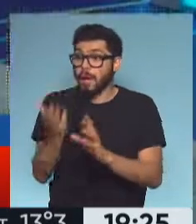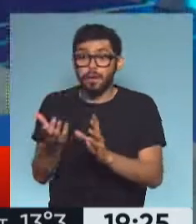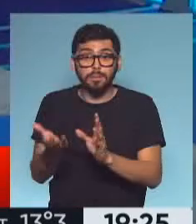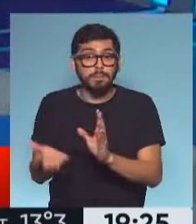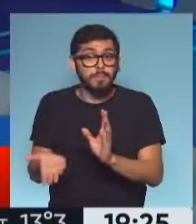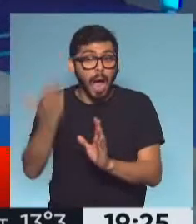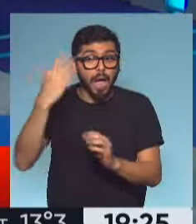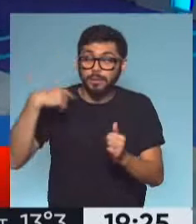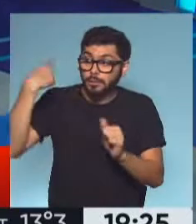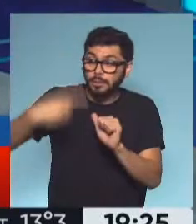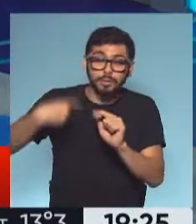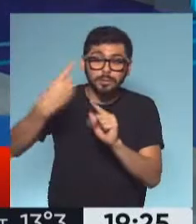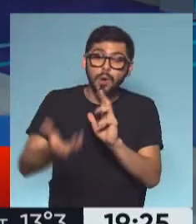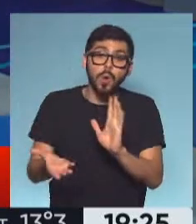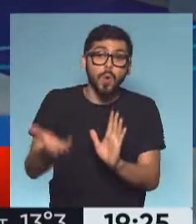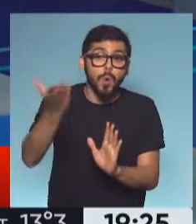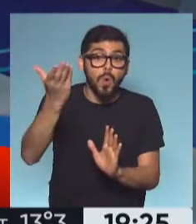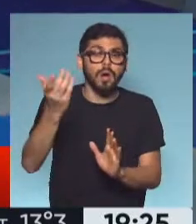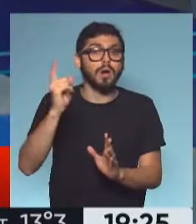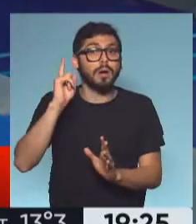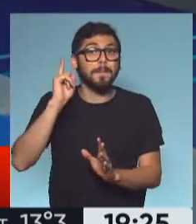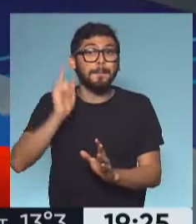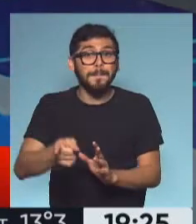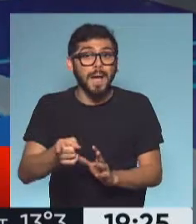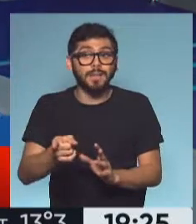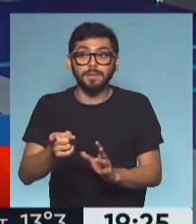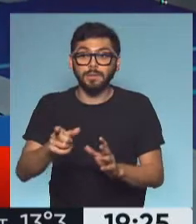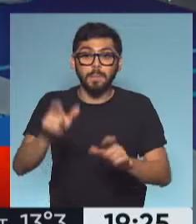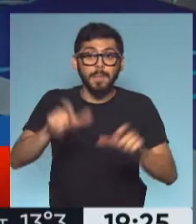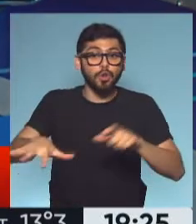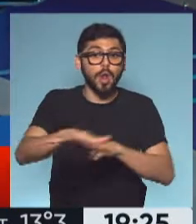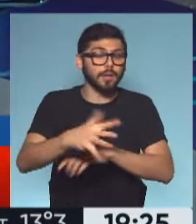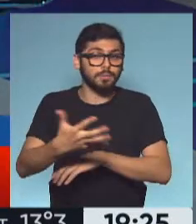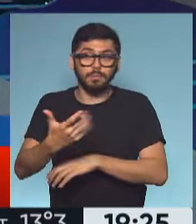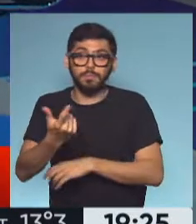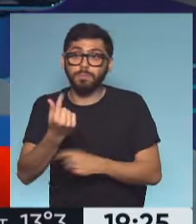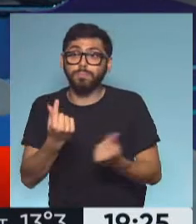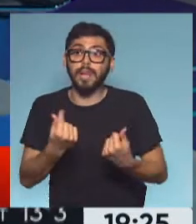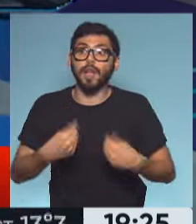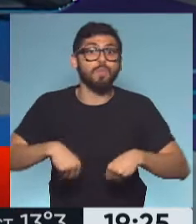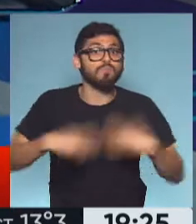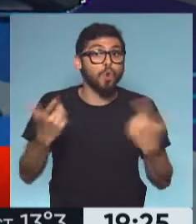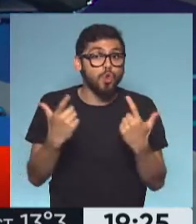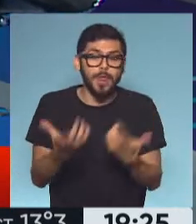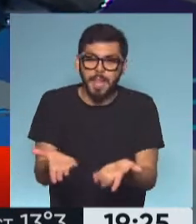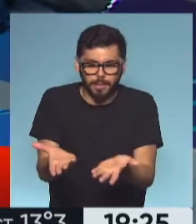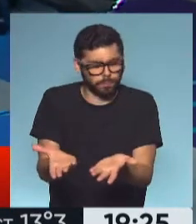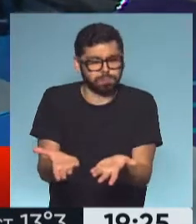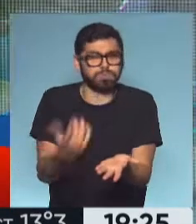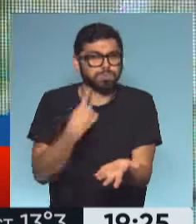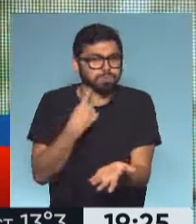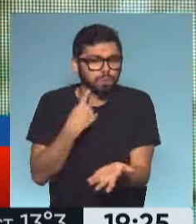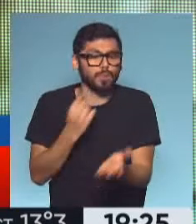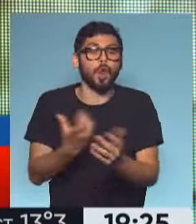con otros, la de los alimentos, sino también es la que más impacta en los sectores que menos tienen. Exactamente. El tema es que un gobierno que ha tratado de sentar muchas